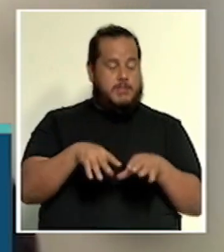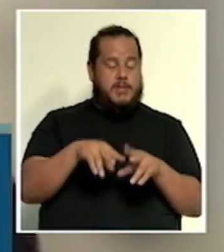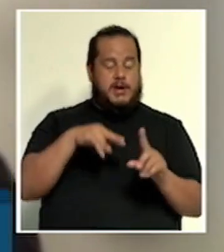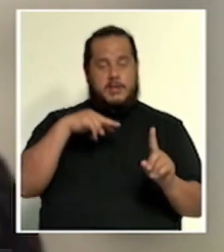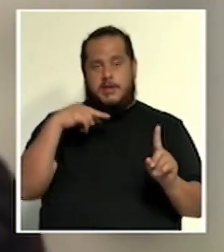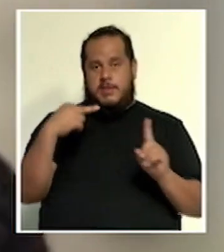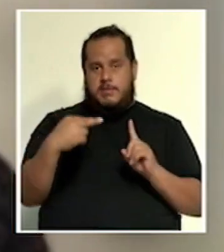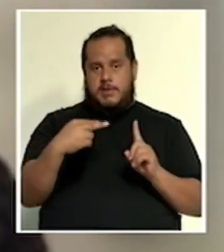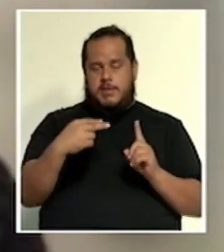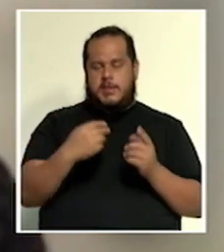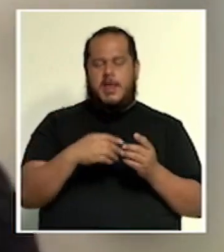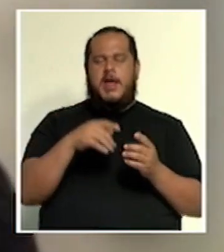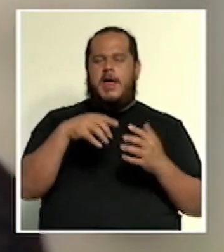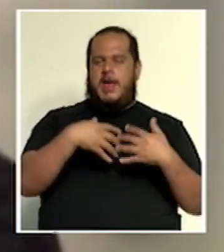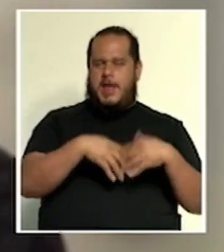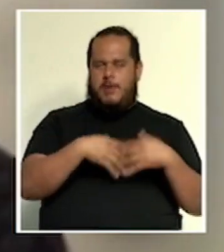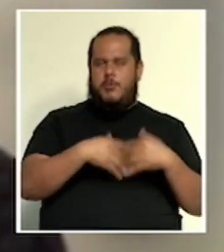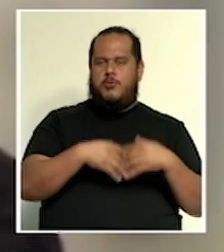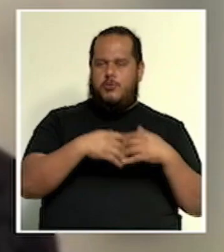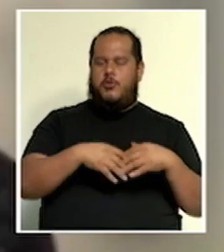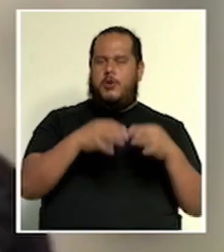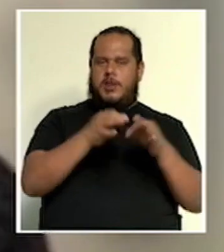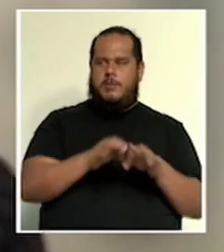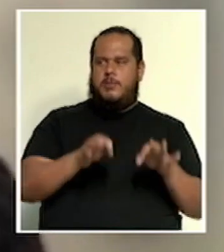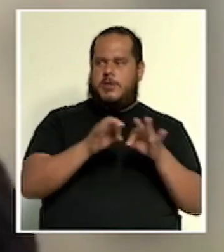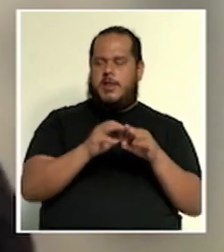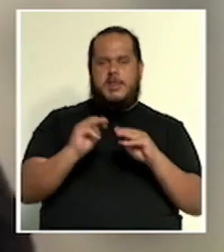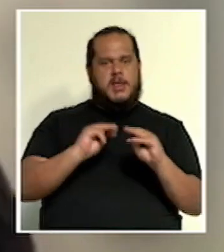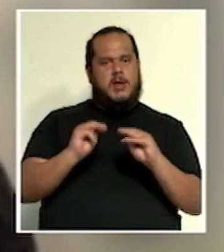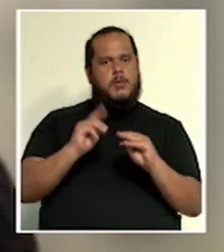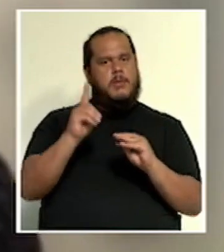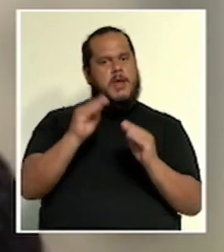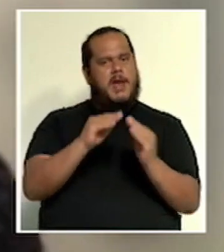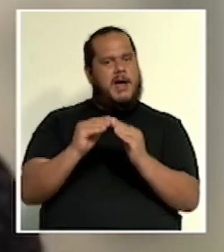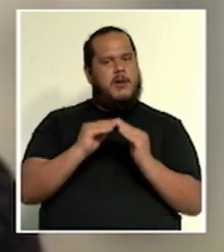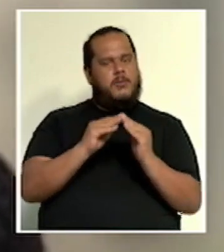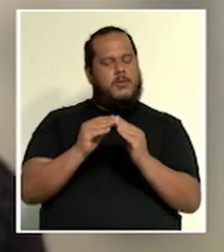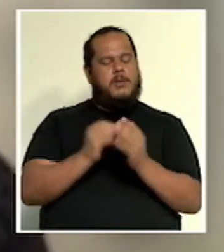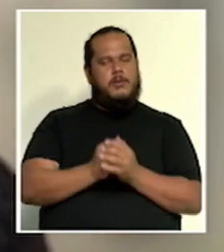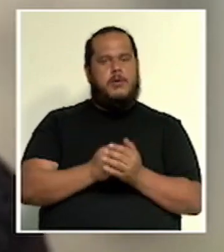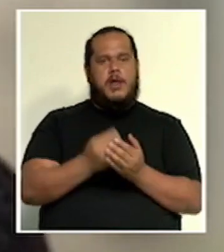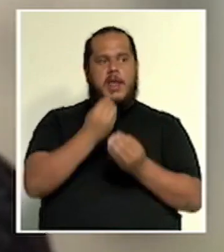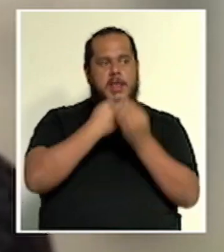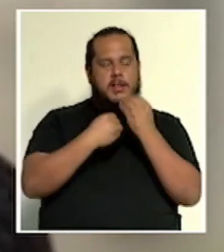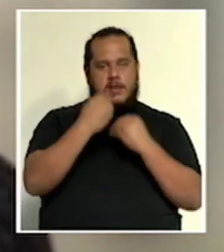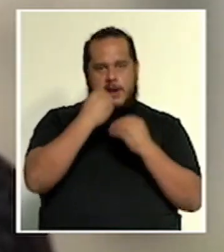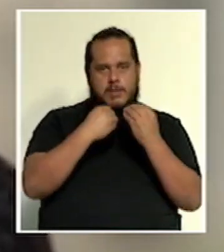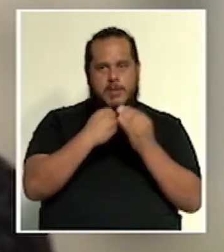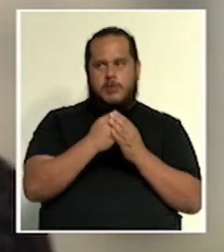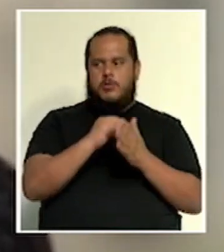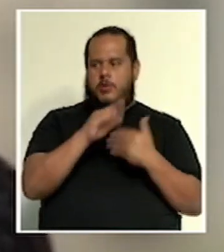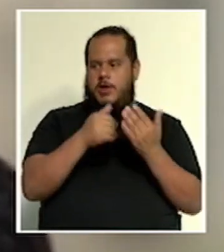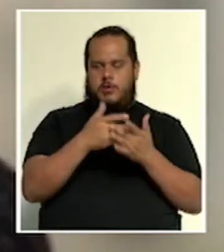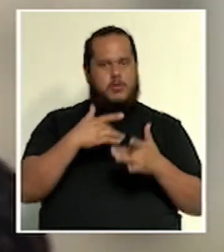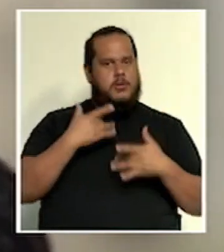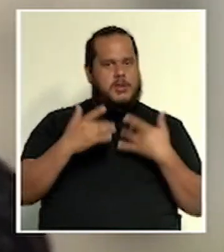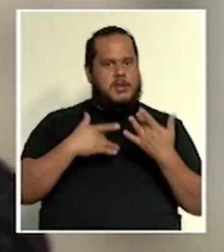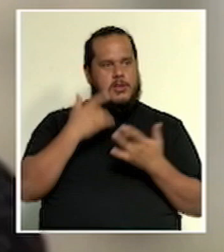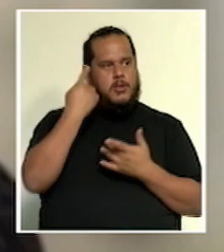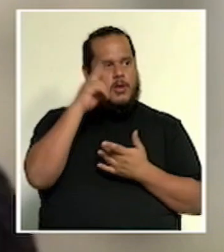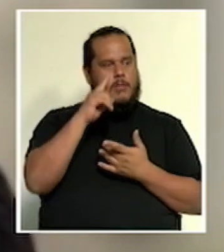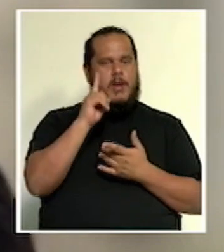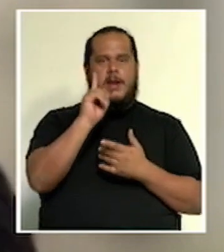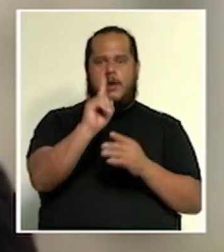vista que es el motor fundamental que mueve a un pueblo. Es el alimento en todo sentido para